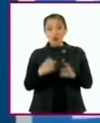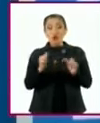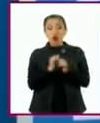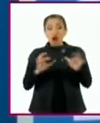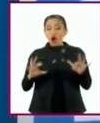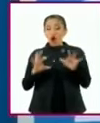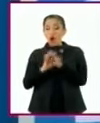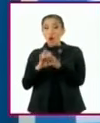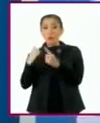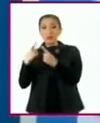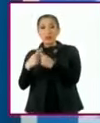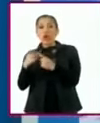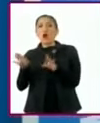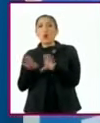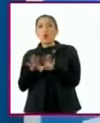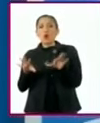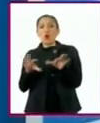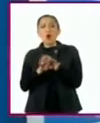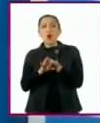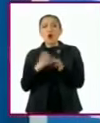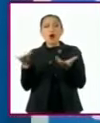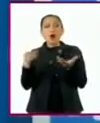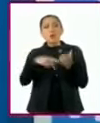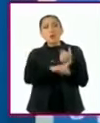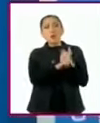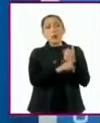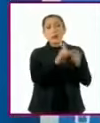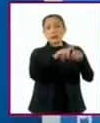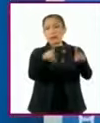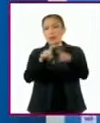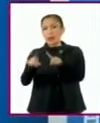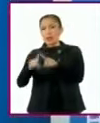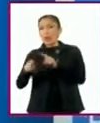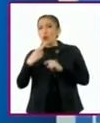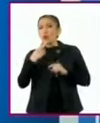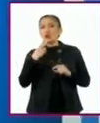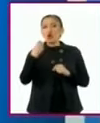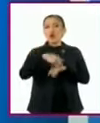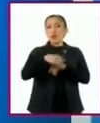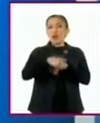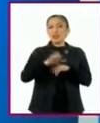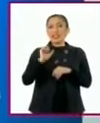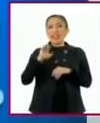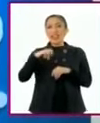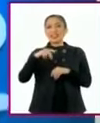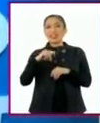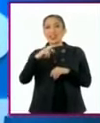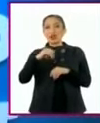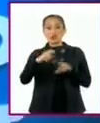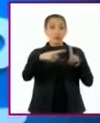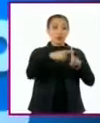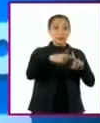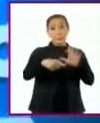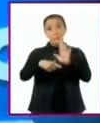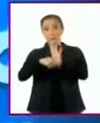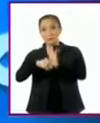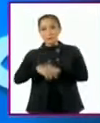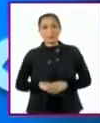con la multiplicación en situaciones o problemas que implican el uso de números enteros, positivos y